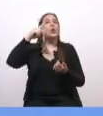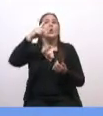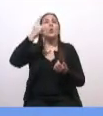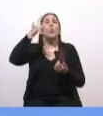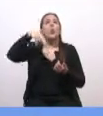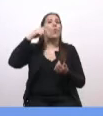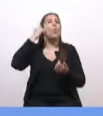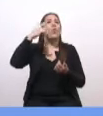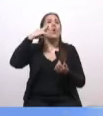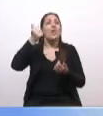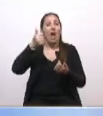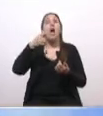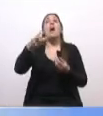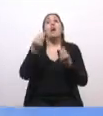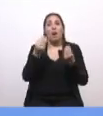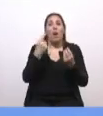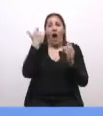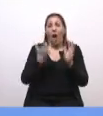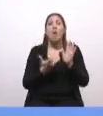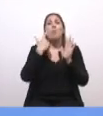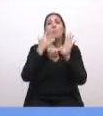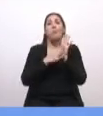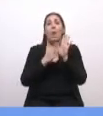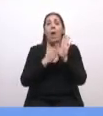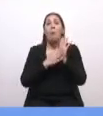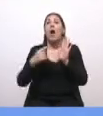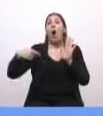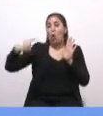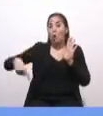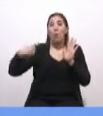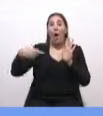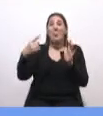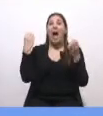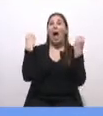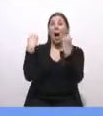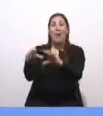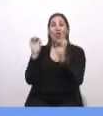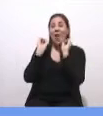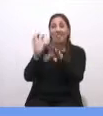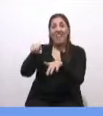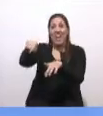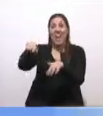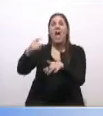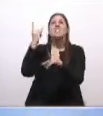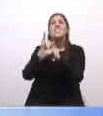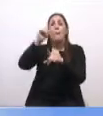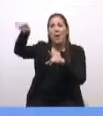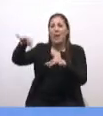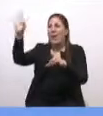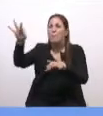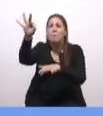evidencia de que justamente los neumáticos fuera de uso son el nido de los mosquitos que producen estas